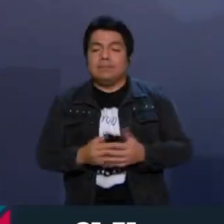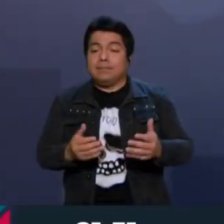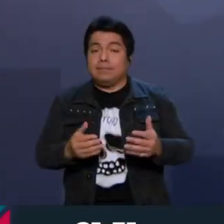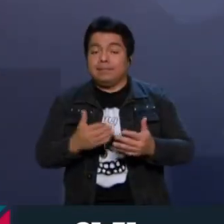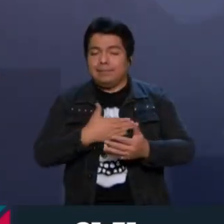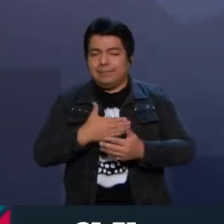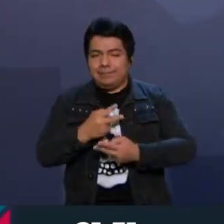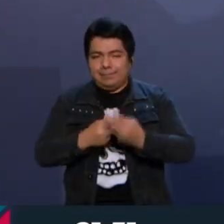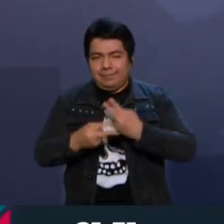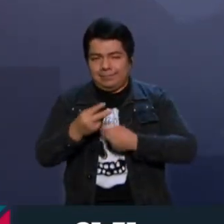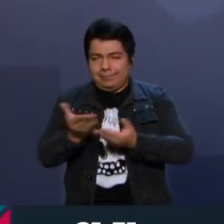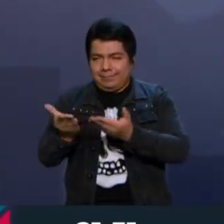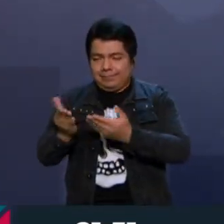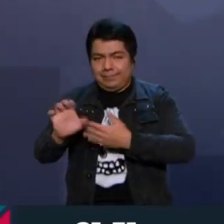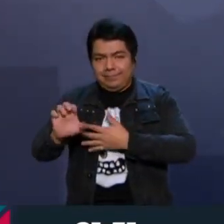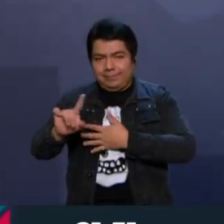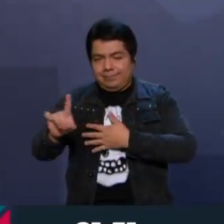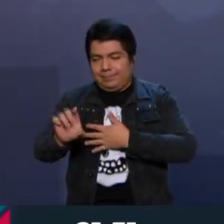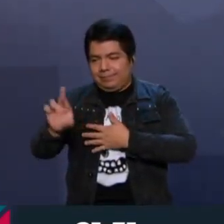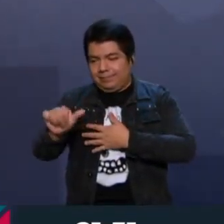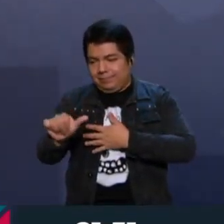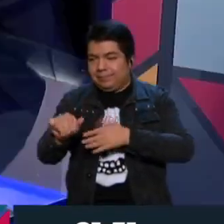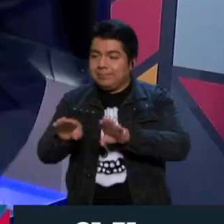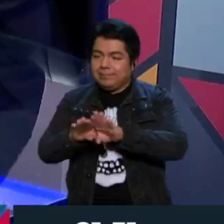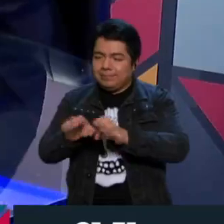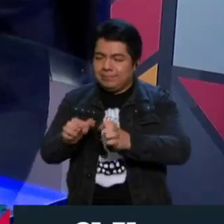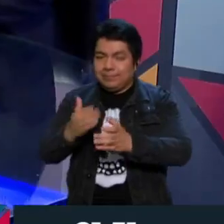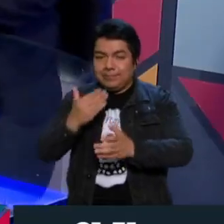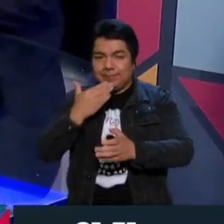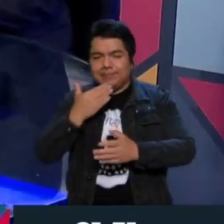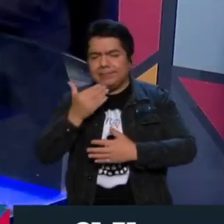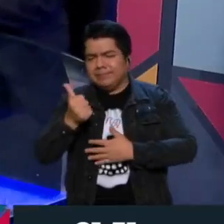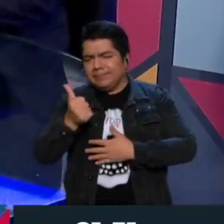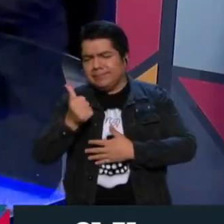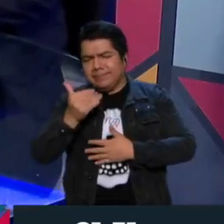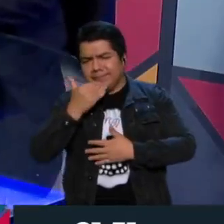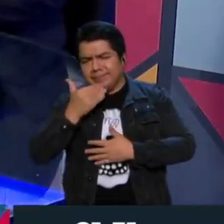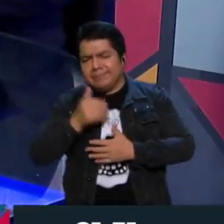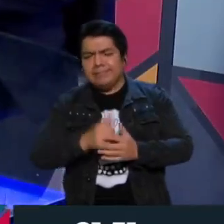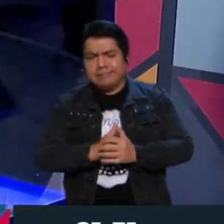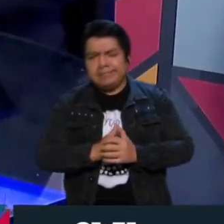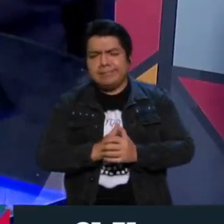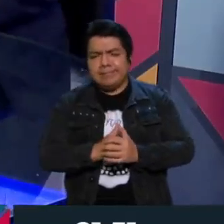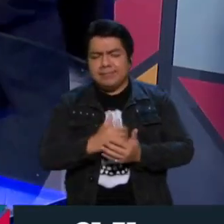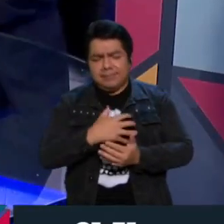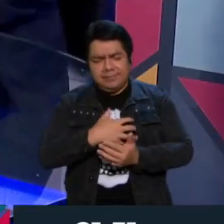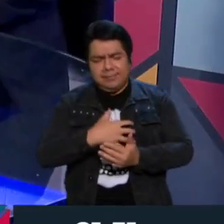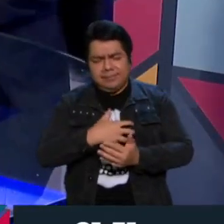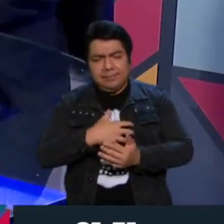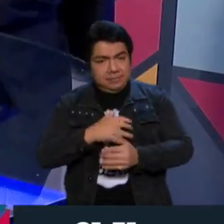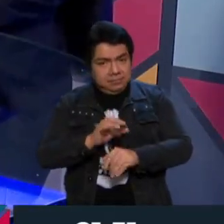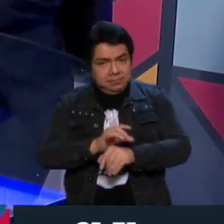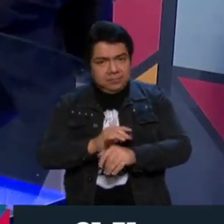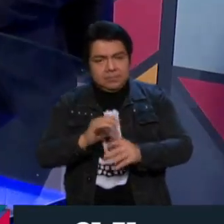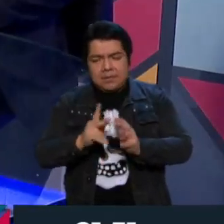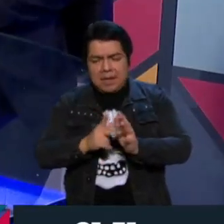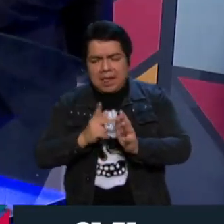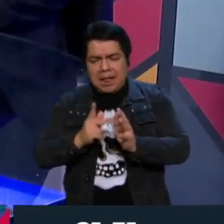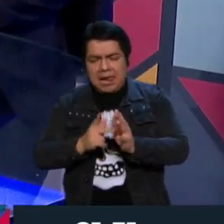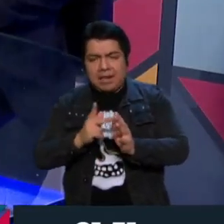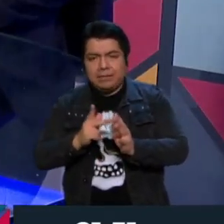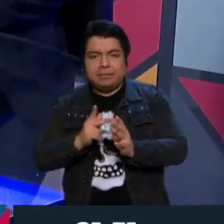y le damos la bienvenida a su casa a nuestro querido Ezra Alcázar. ¿Cómo estás? Bien, bien, bien, muy alegre y ya un tanto repetitivo. Uno